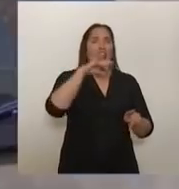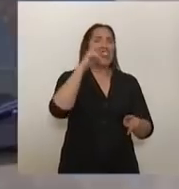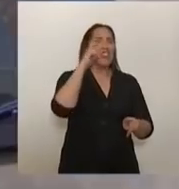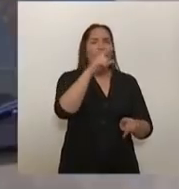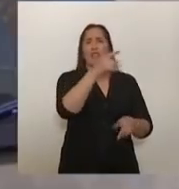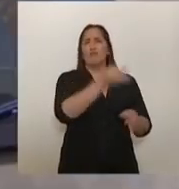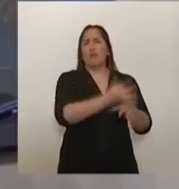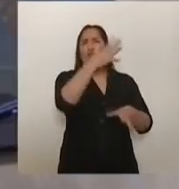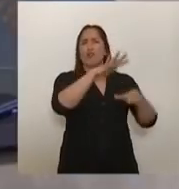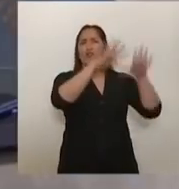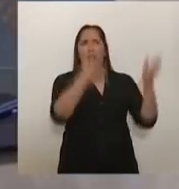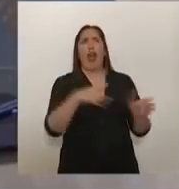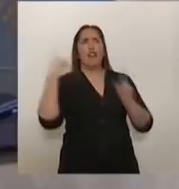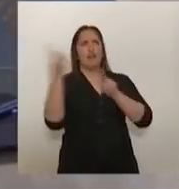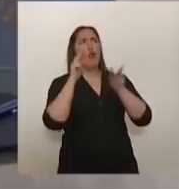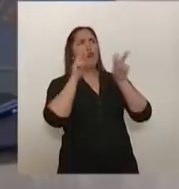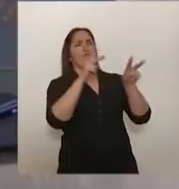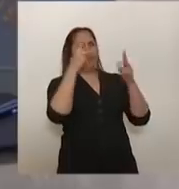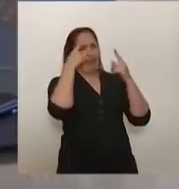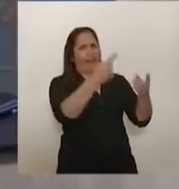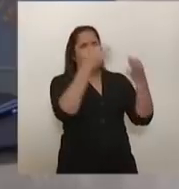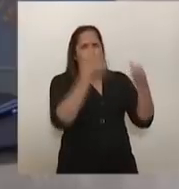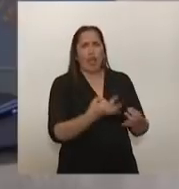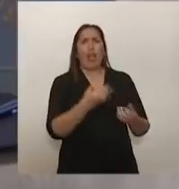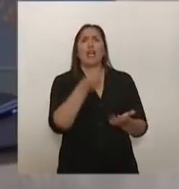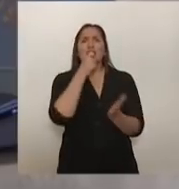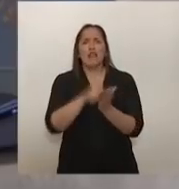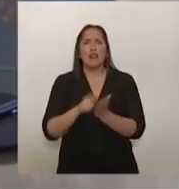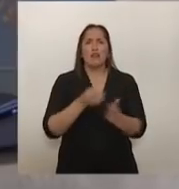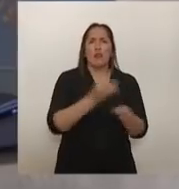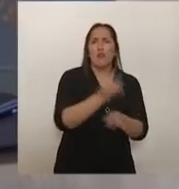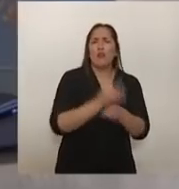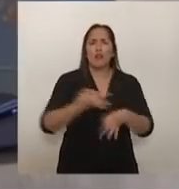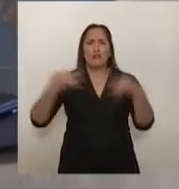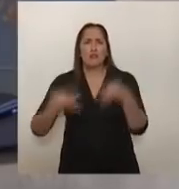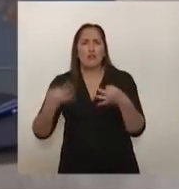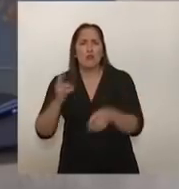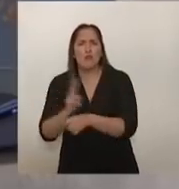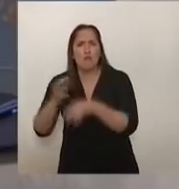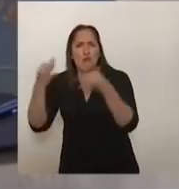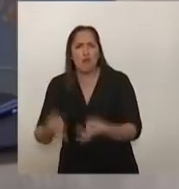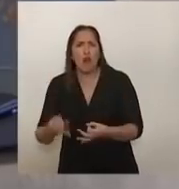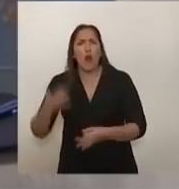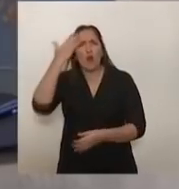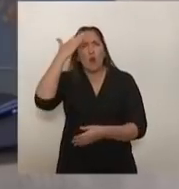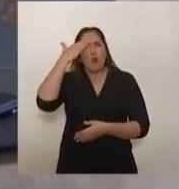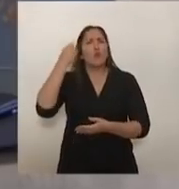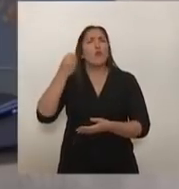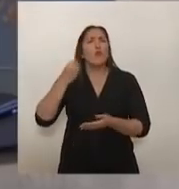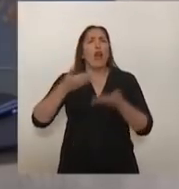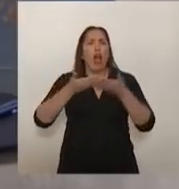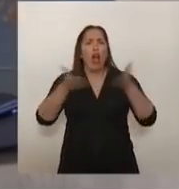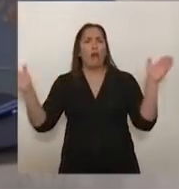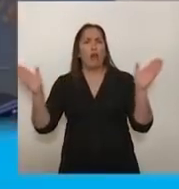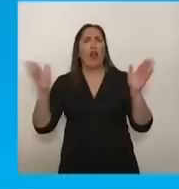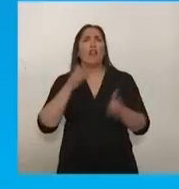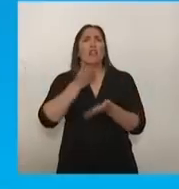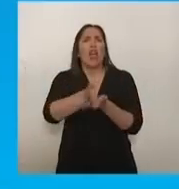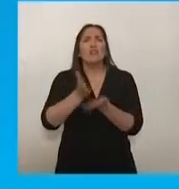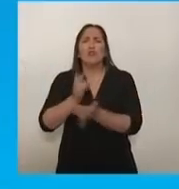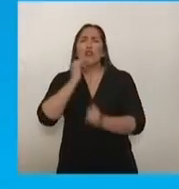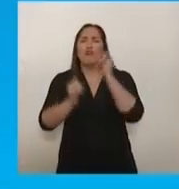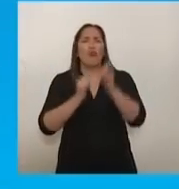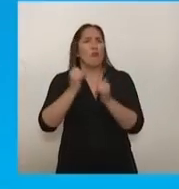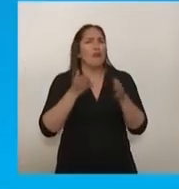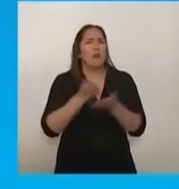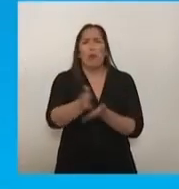profesional, estadísticas reconocidas en seguridad y educación, una cultura de gobierno abierto y acceso a la información, de